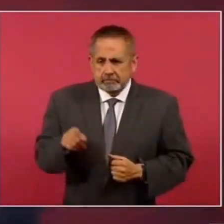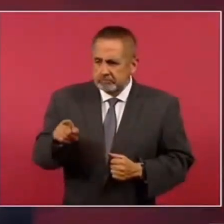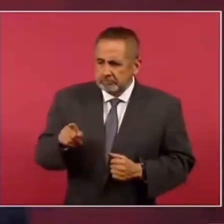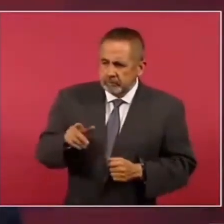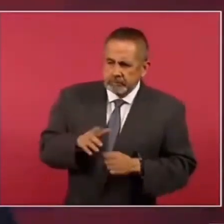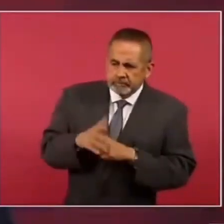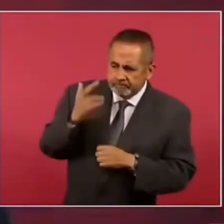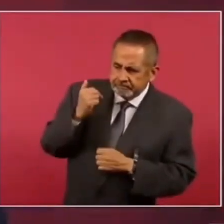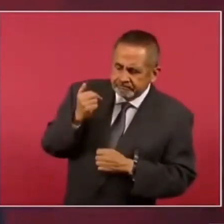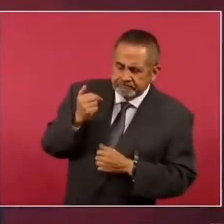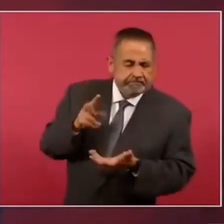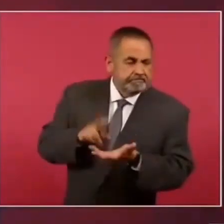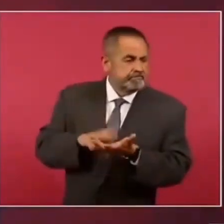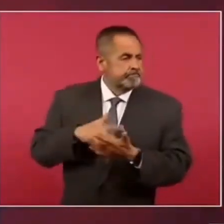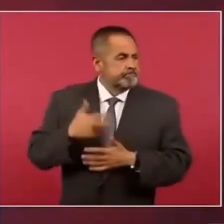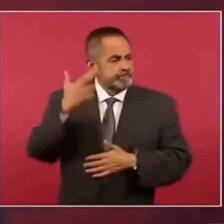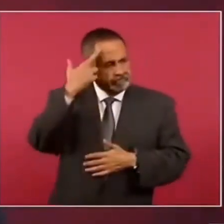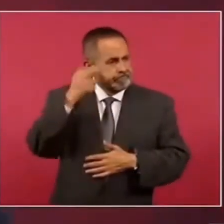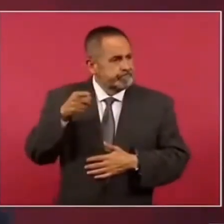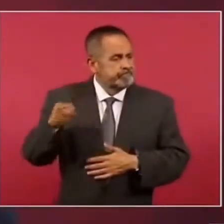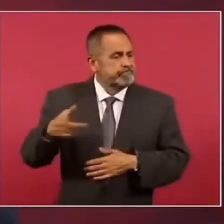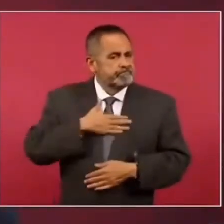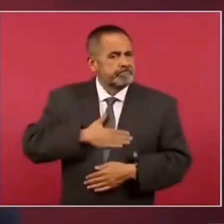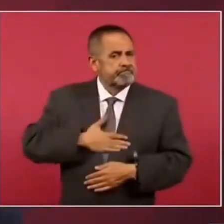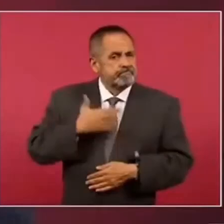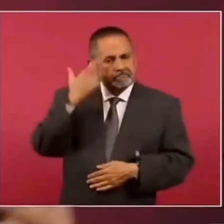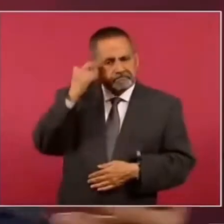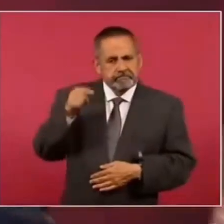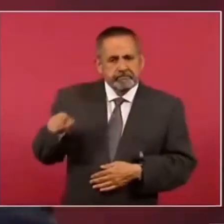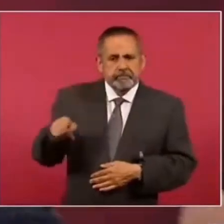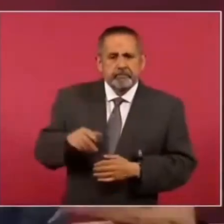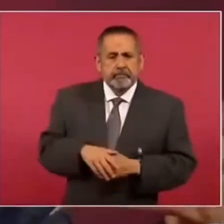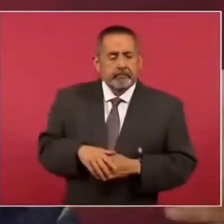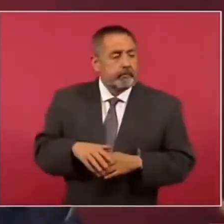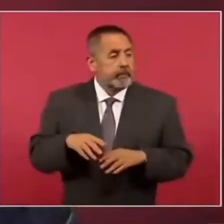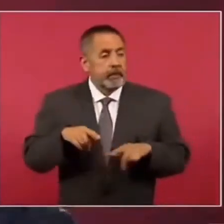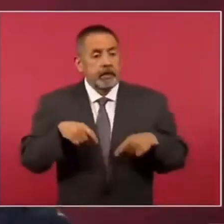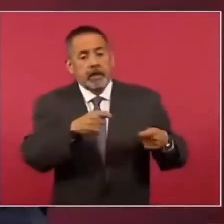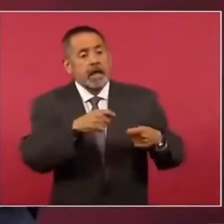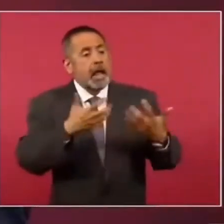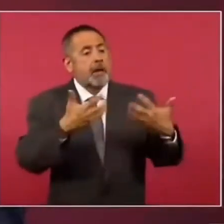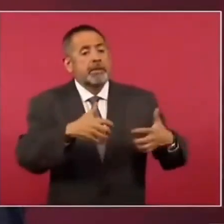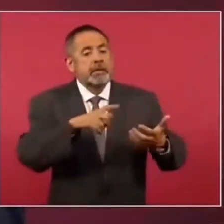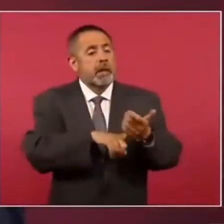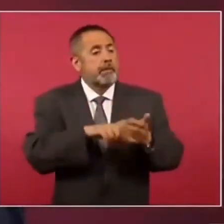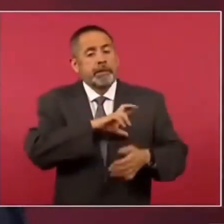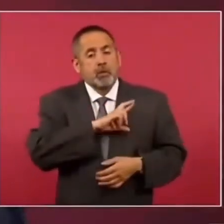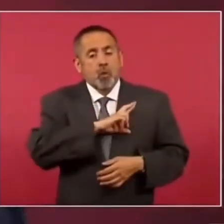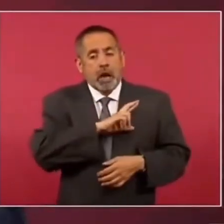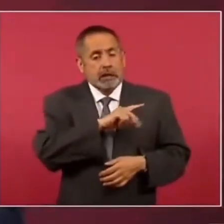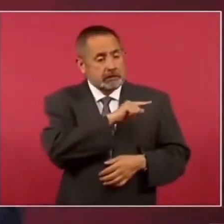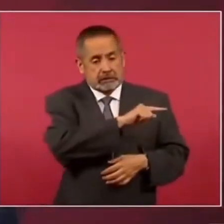válido y justo. Les dijeron a las empresas particulares,